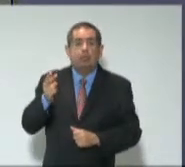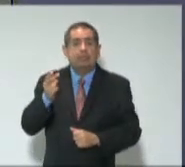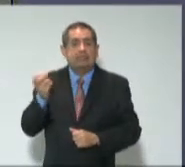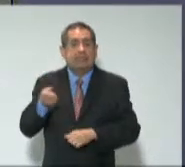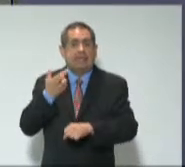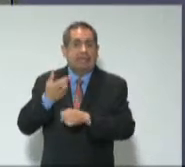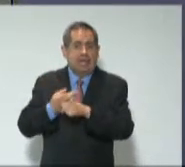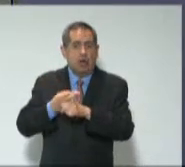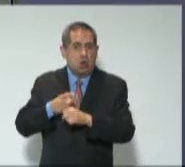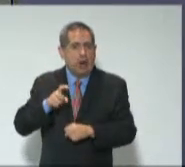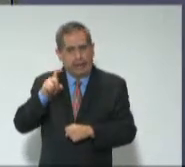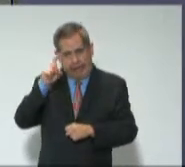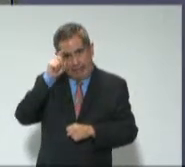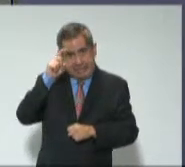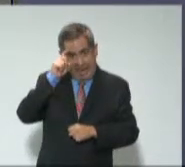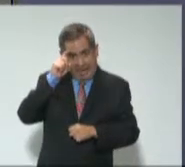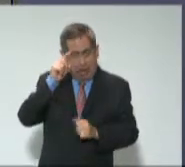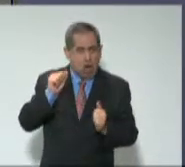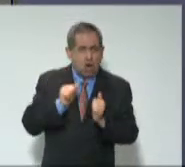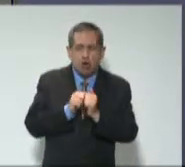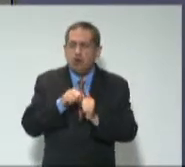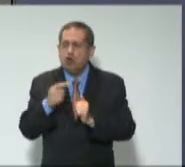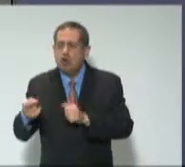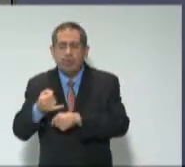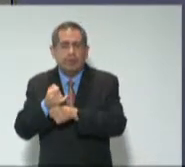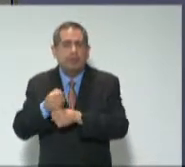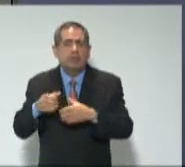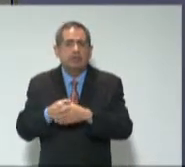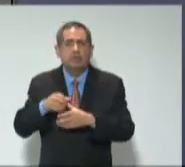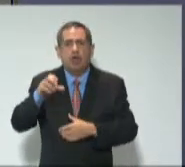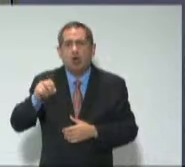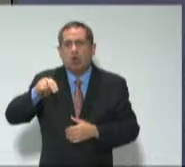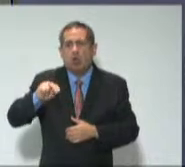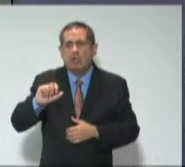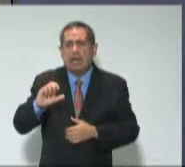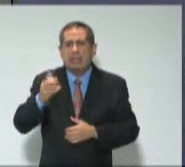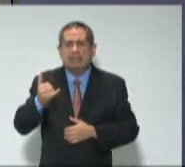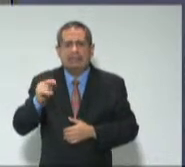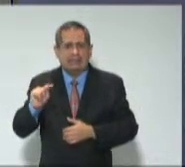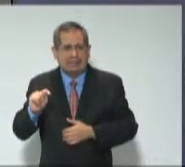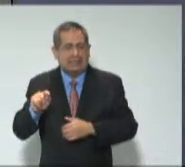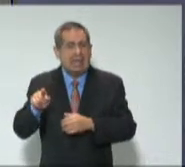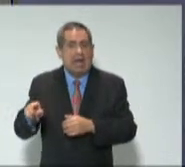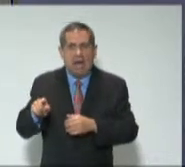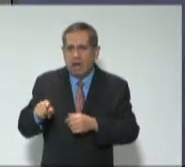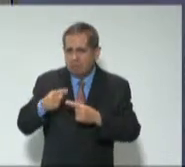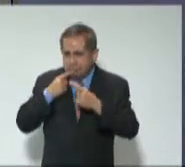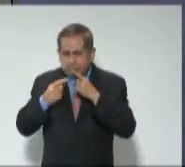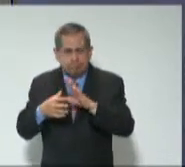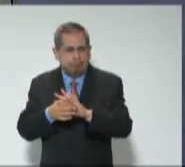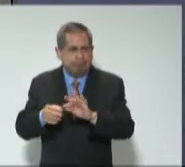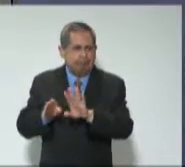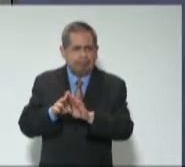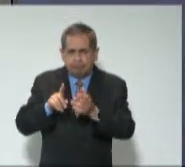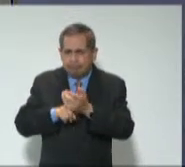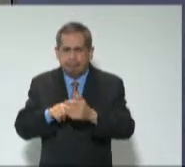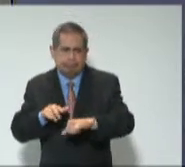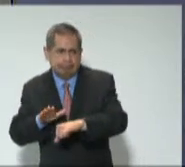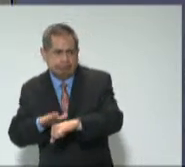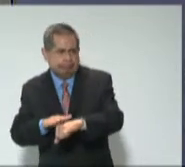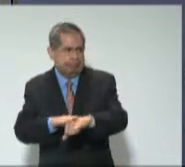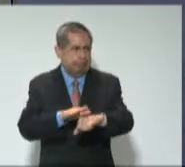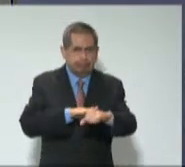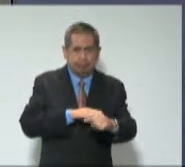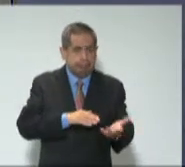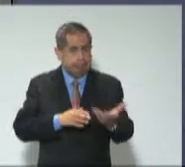gatel junto con los investigadores del conac están haciendo eco al llamado de diversos actores